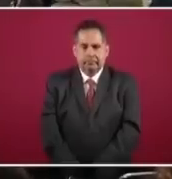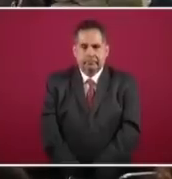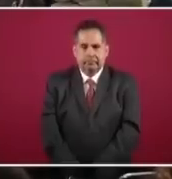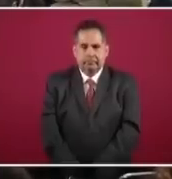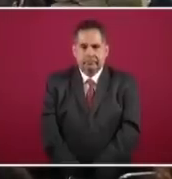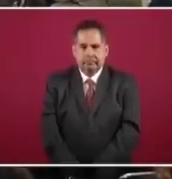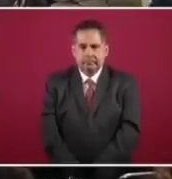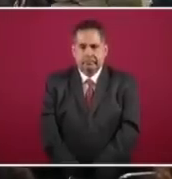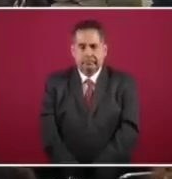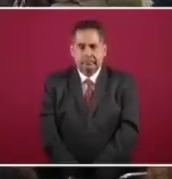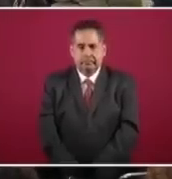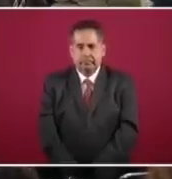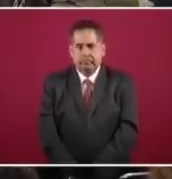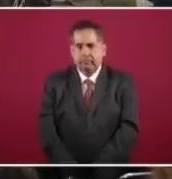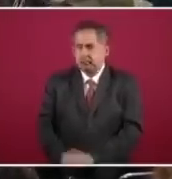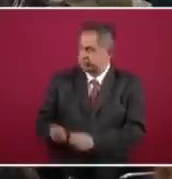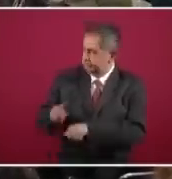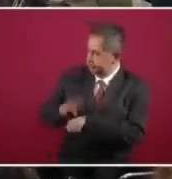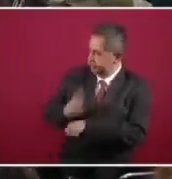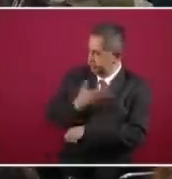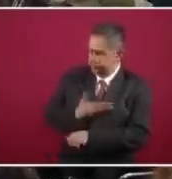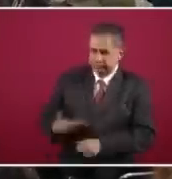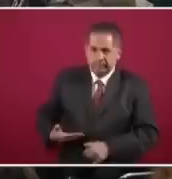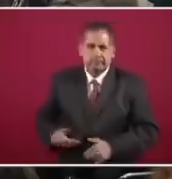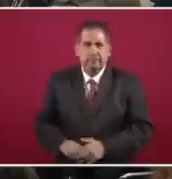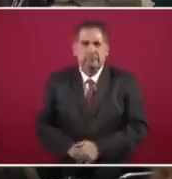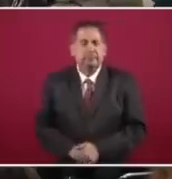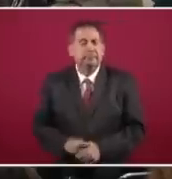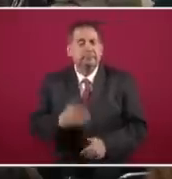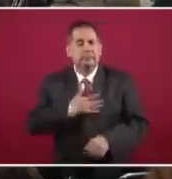El presidente, bueno, con su permiso, presidente.